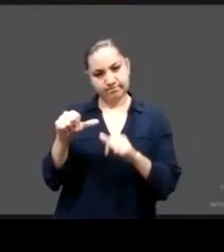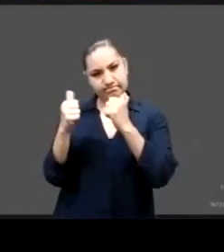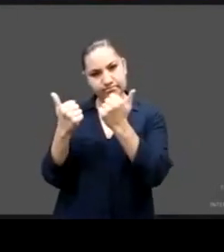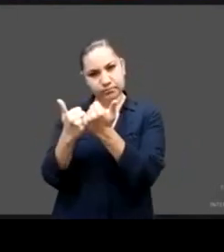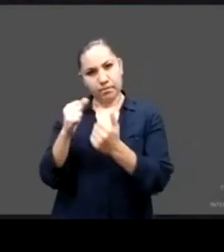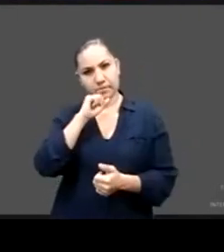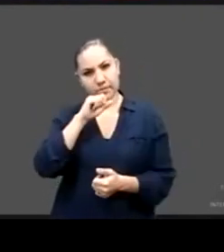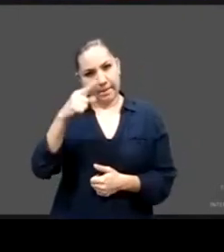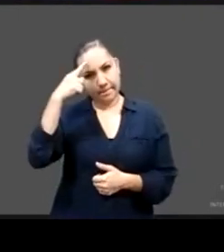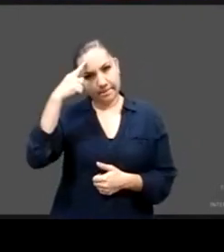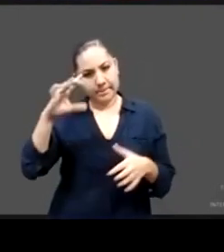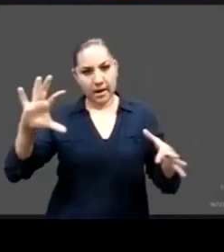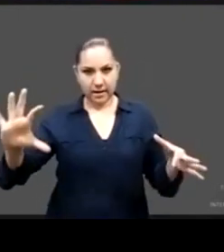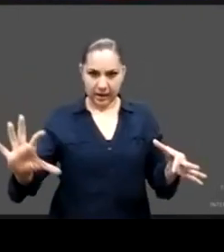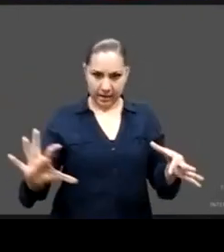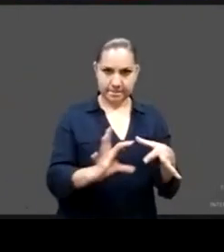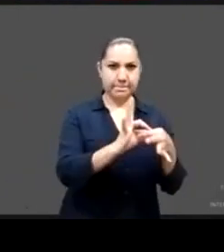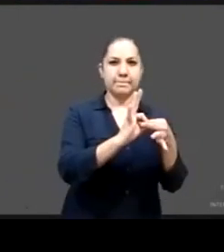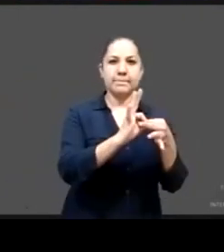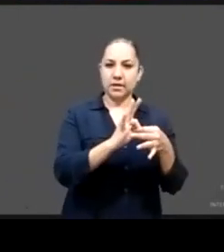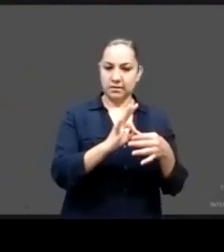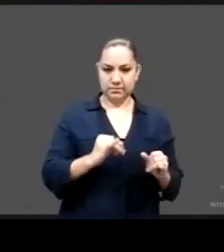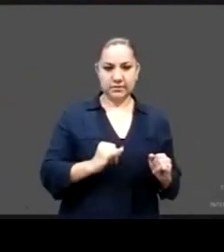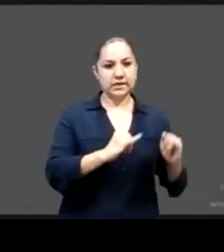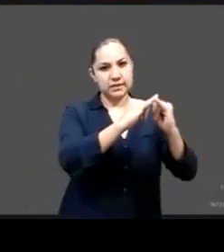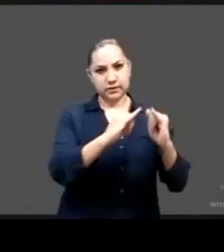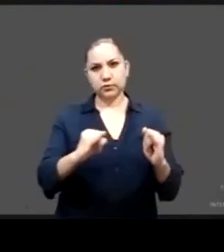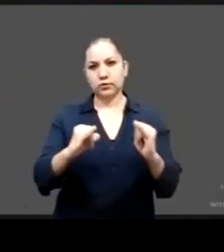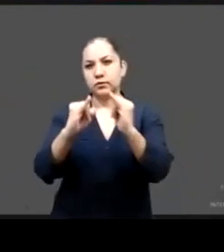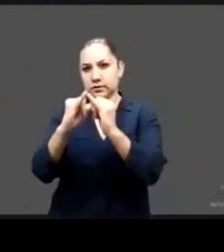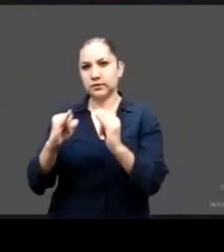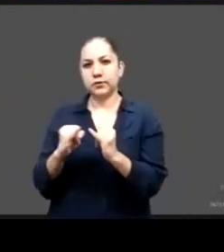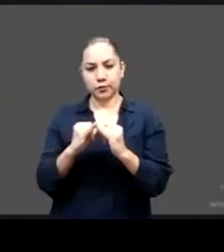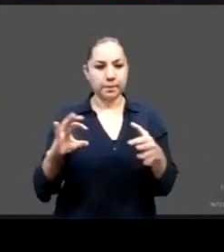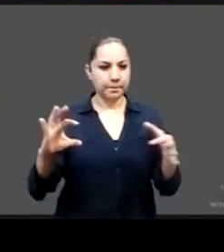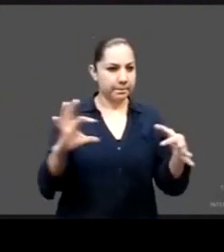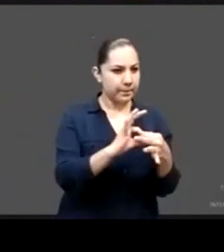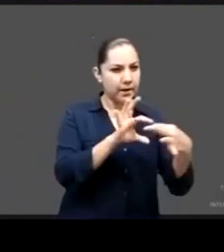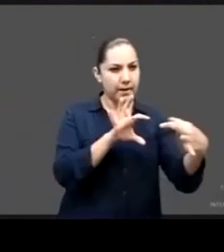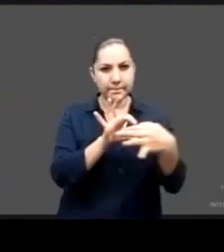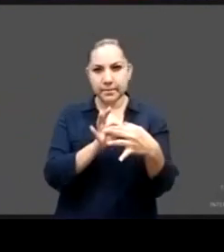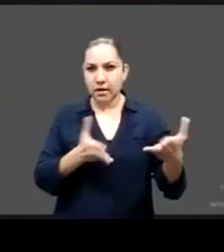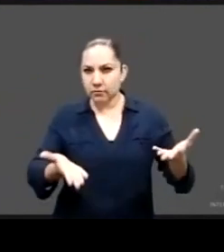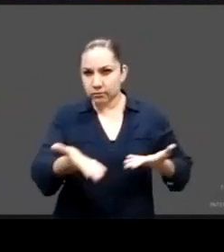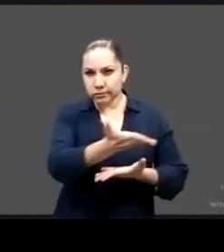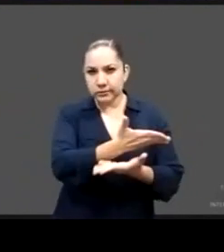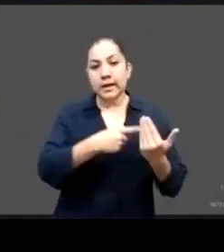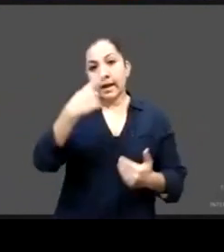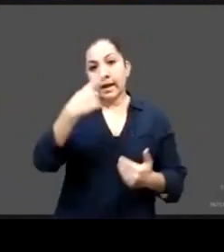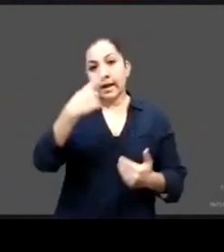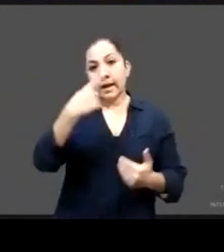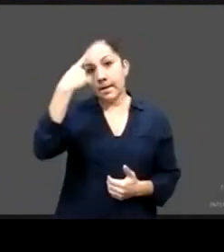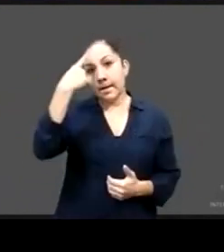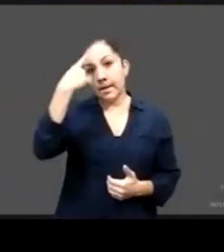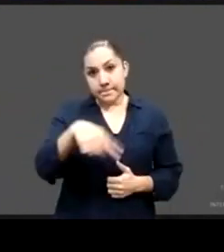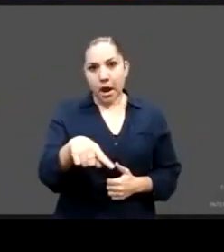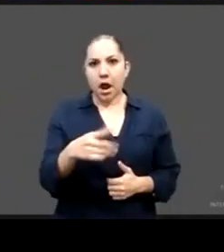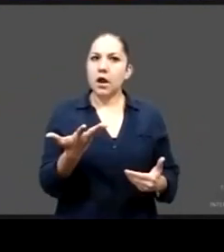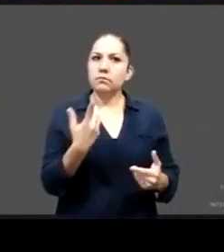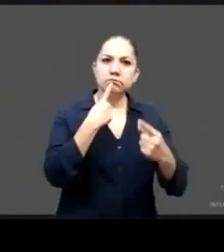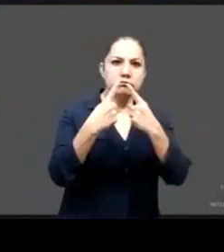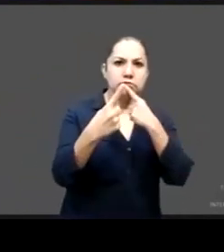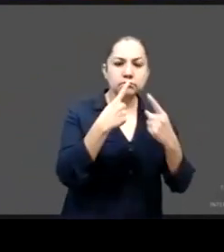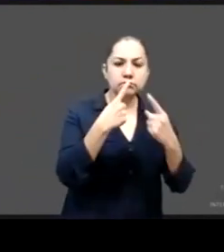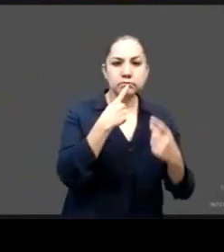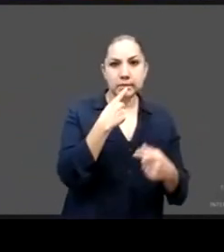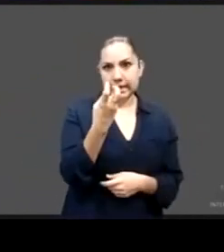a este esfuerzo interinstitucional para reflexionar la importancia para nuestra sociedad y para nuestro país,